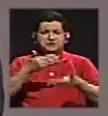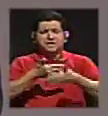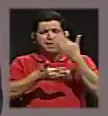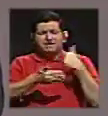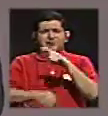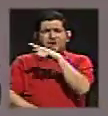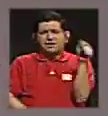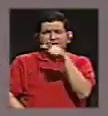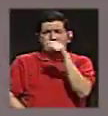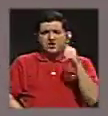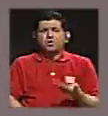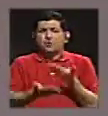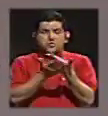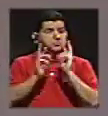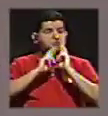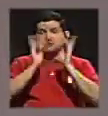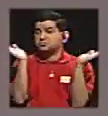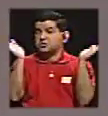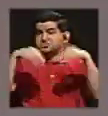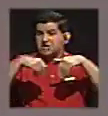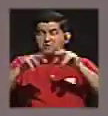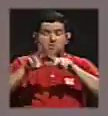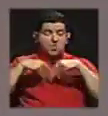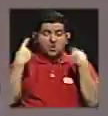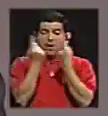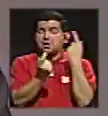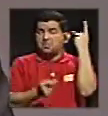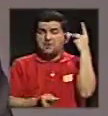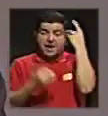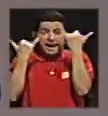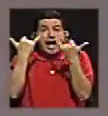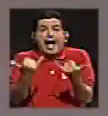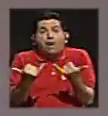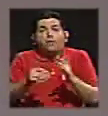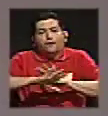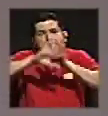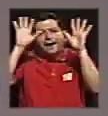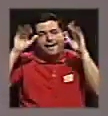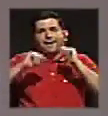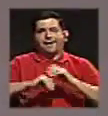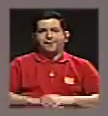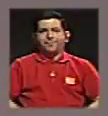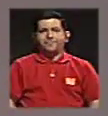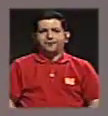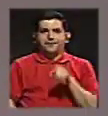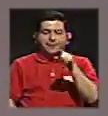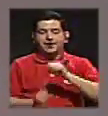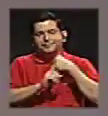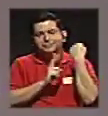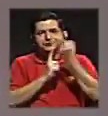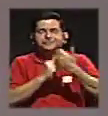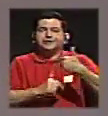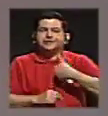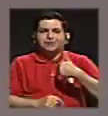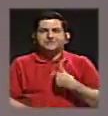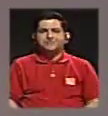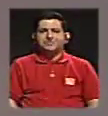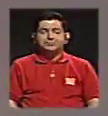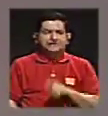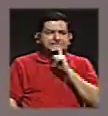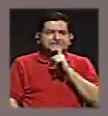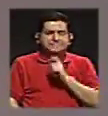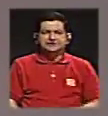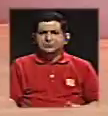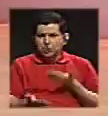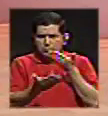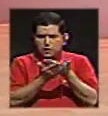meses no hubo respuesta de los partidos políticos y ahora claro eh están en esta situación de de apuro entonces